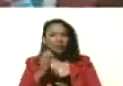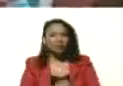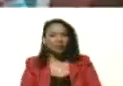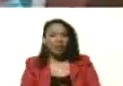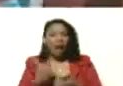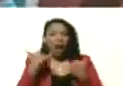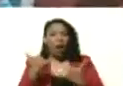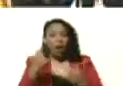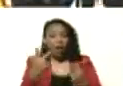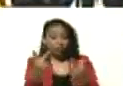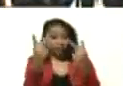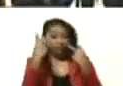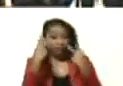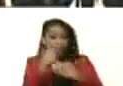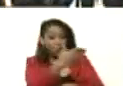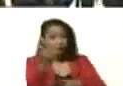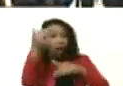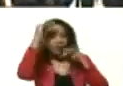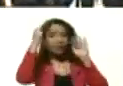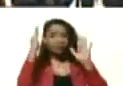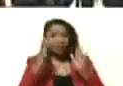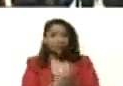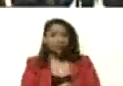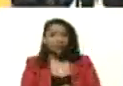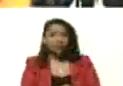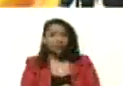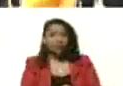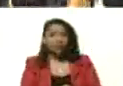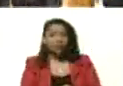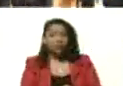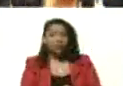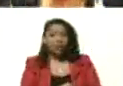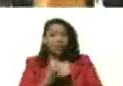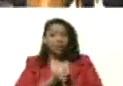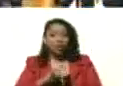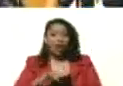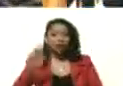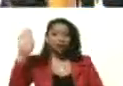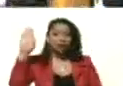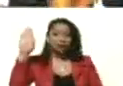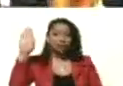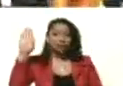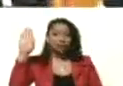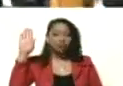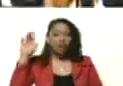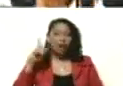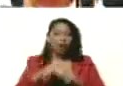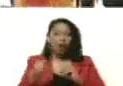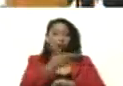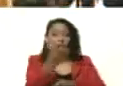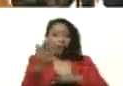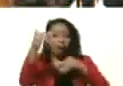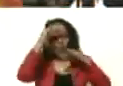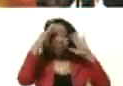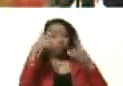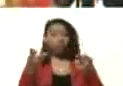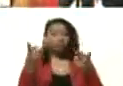Ahora, fíjense lo siguiente, porque ahora nos toca la juramentación. Pero fíjense lo siguiente.